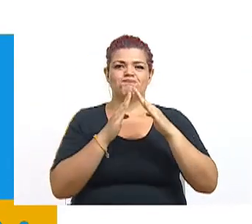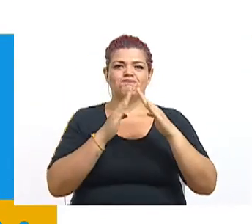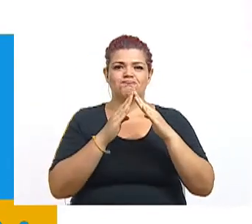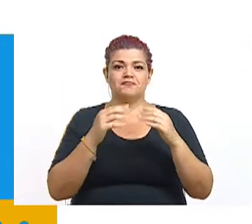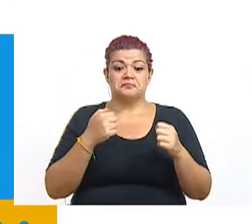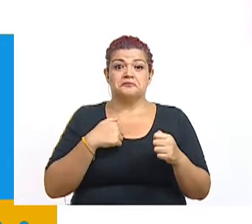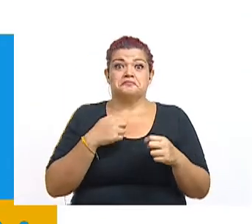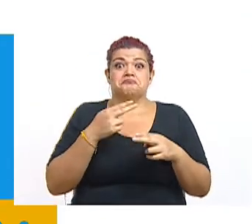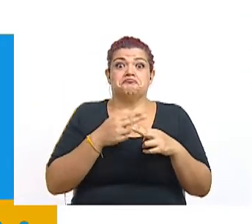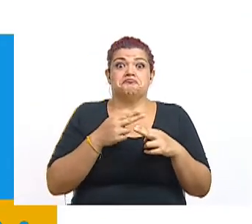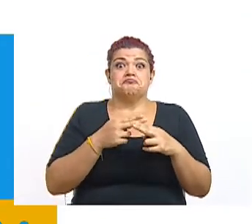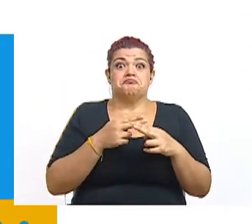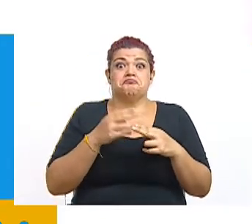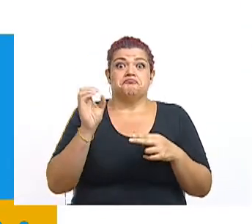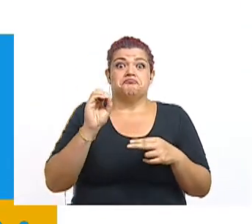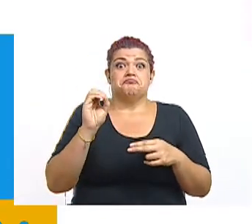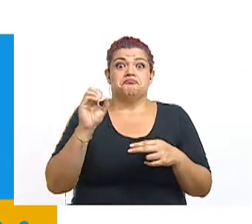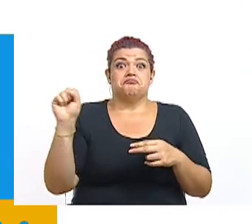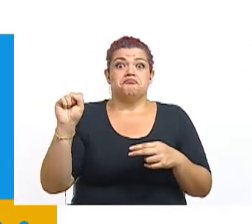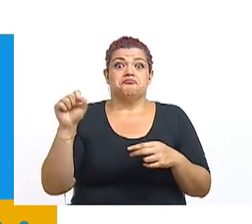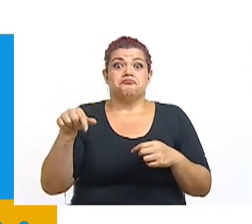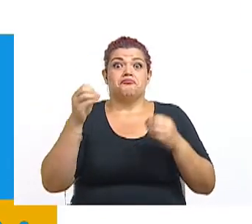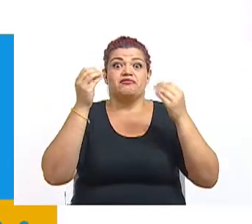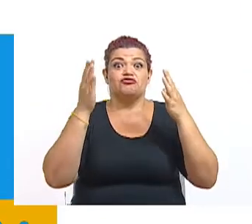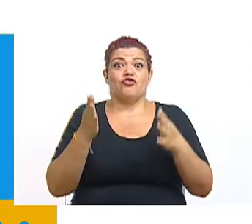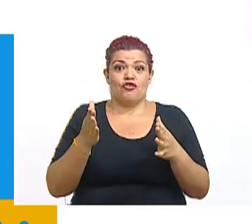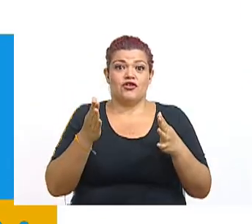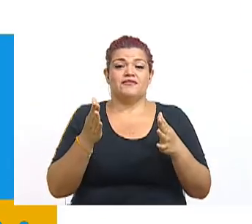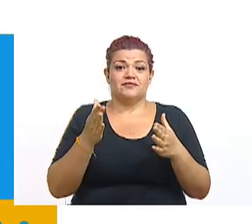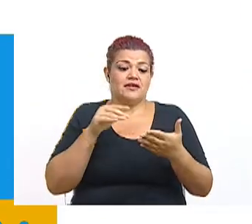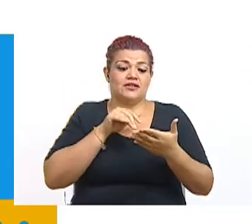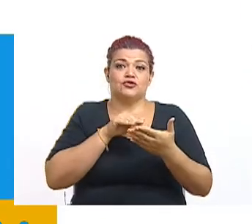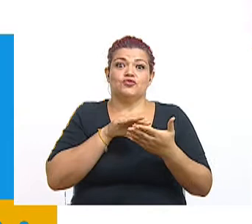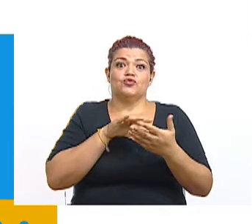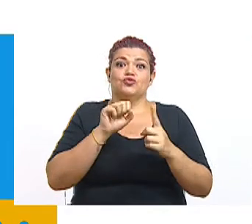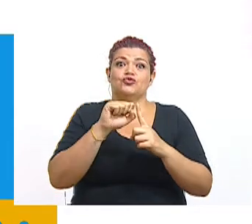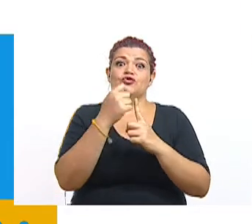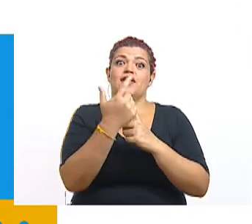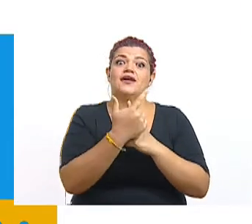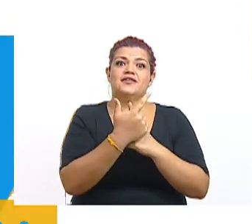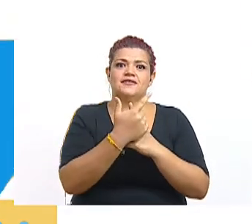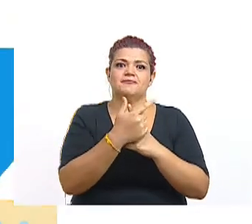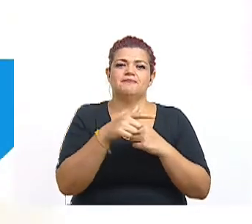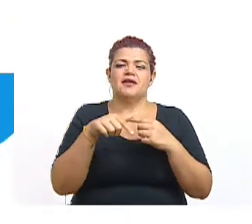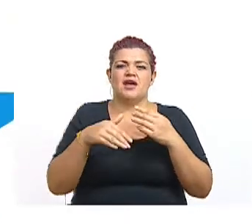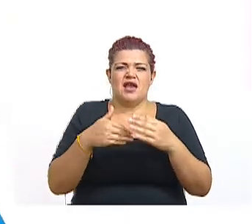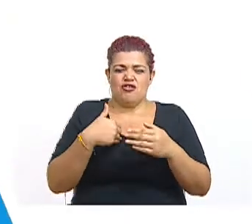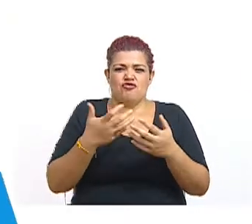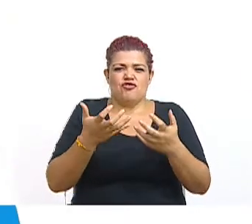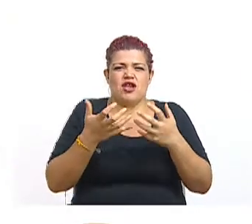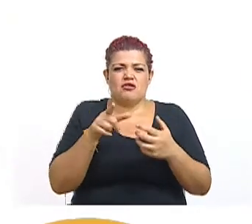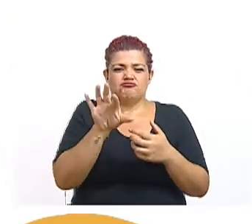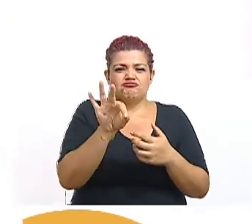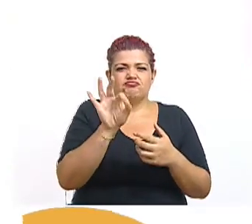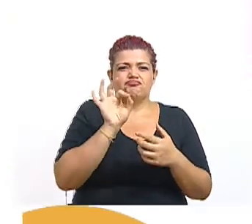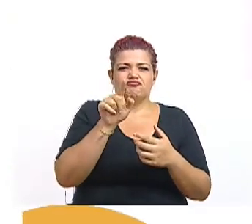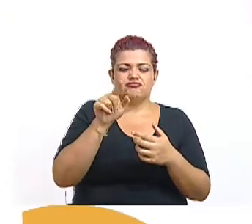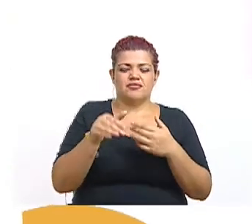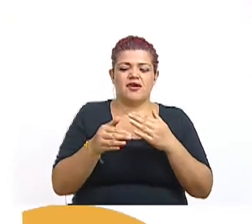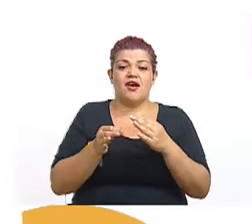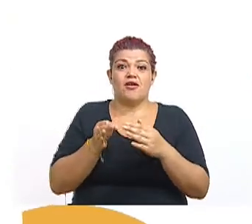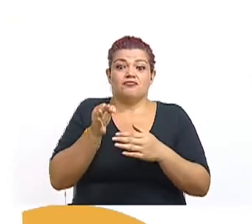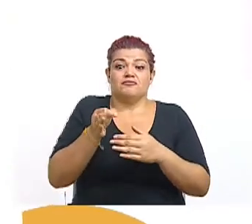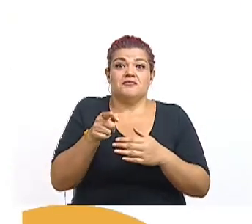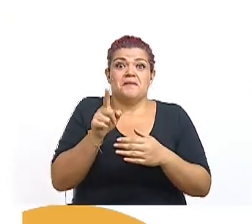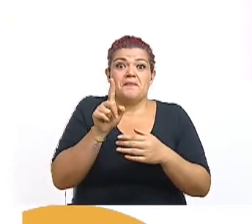Sancho, su profesor de Estudios Sociales, y vengo a invitarte a que durante la próxima media hora tengamos juntos una gran experiencia de